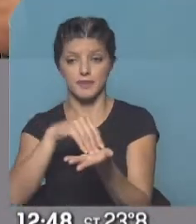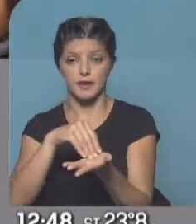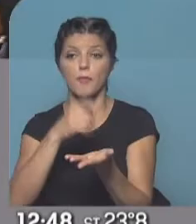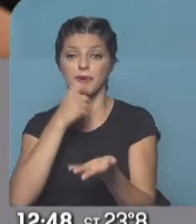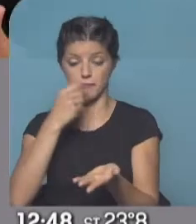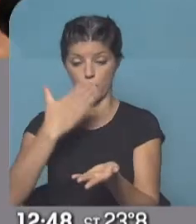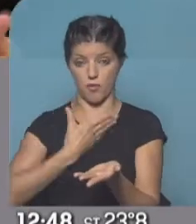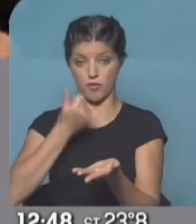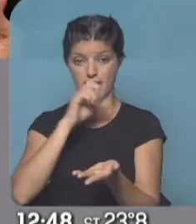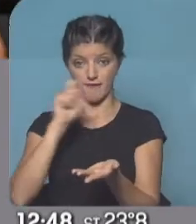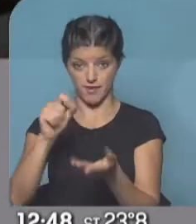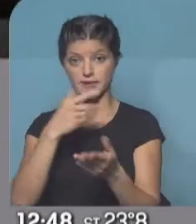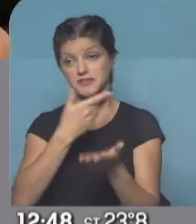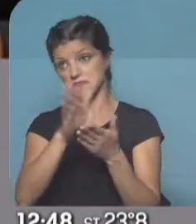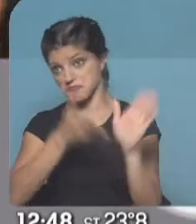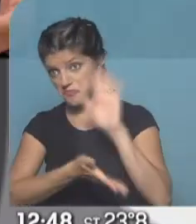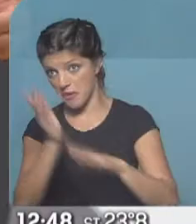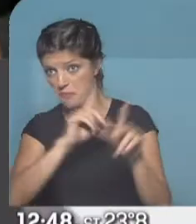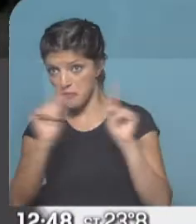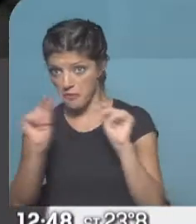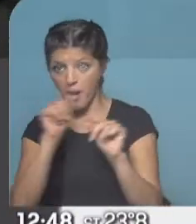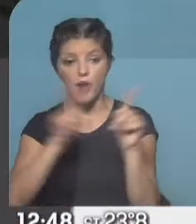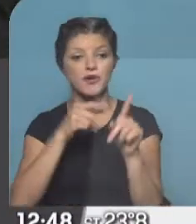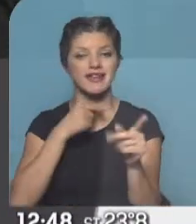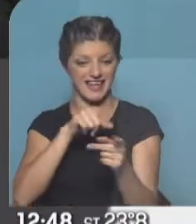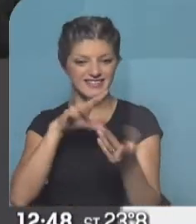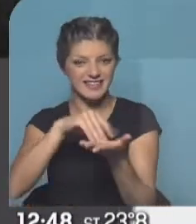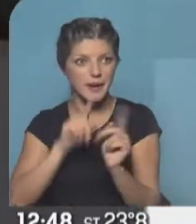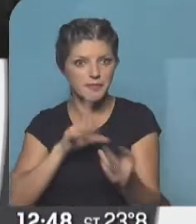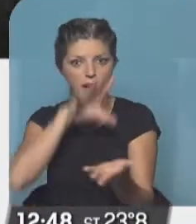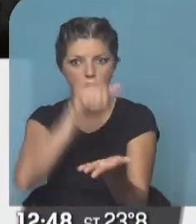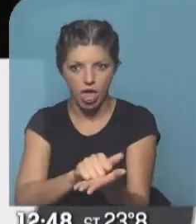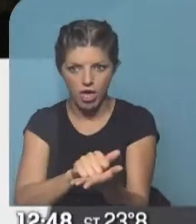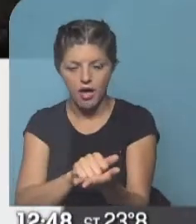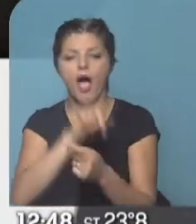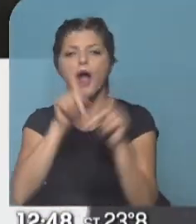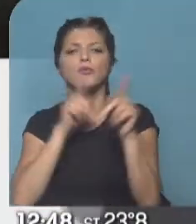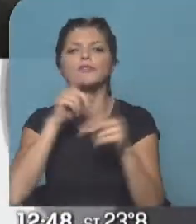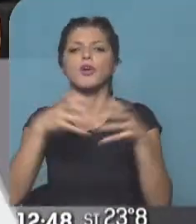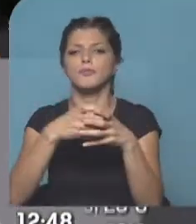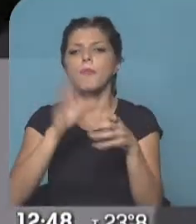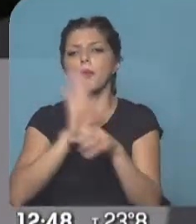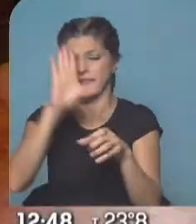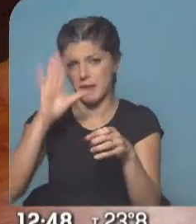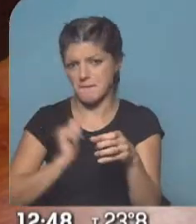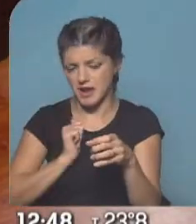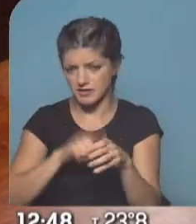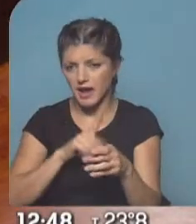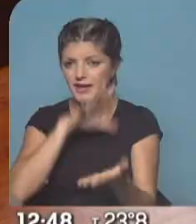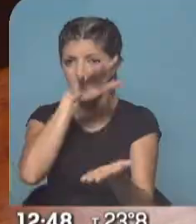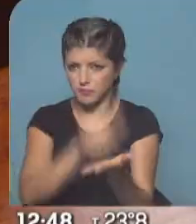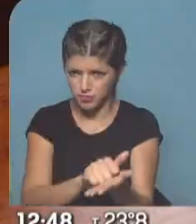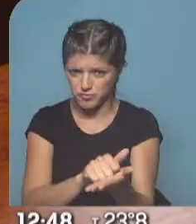FARC a medida que avanza el proceso de paz. Se está hablando inclusive de la presencia de paramilitares y todavía algunos hechos de violencia que